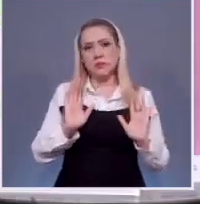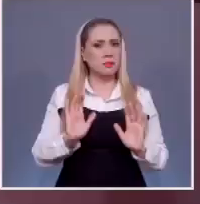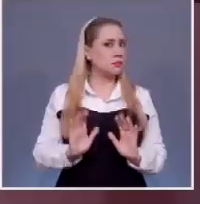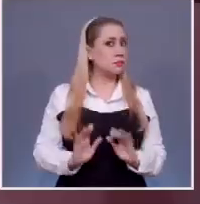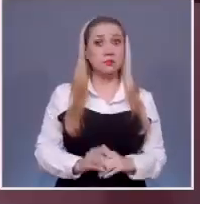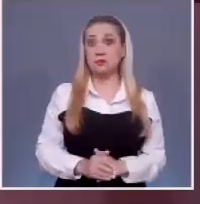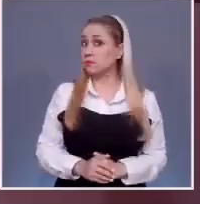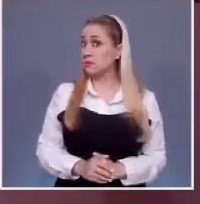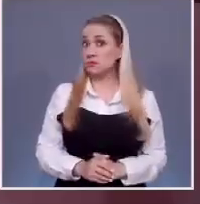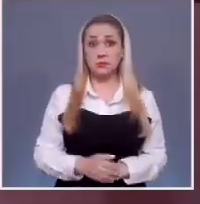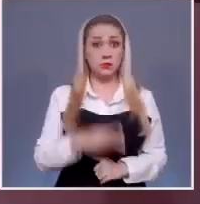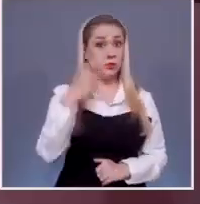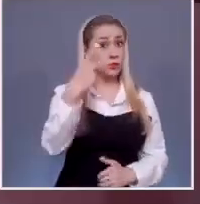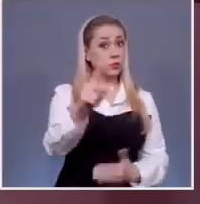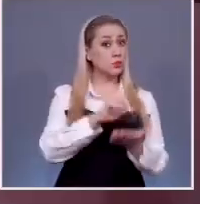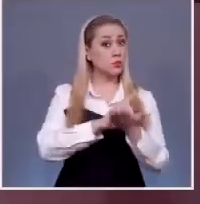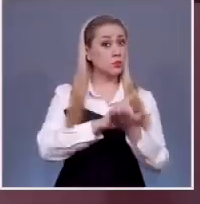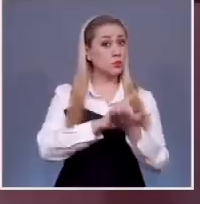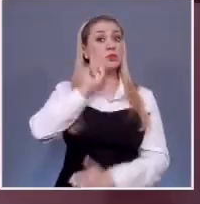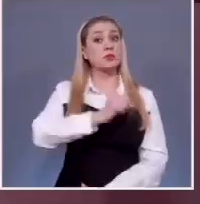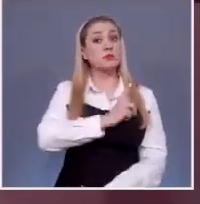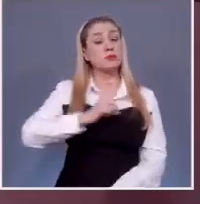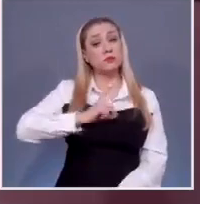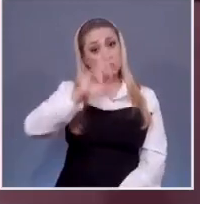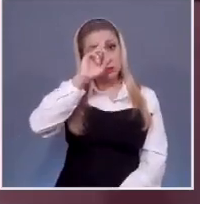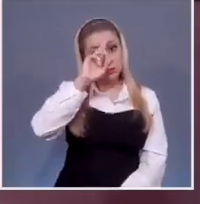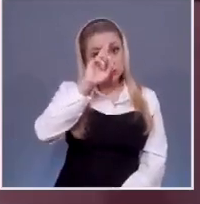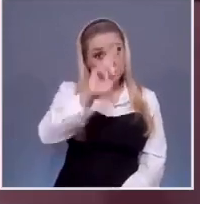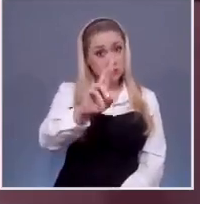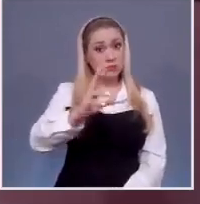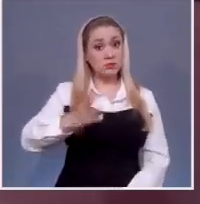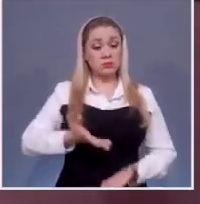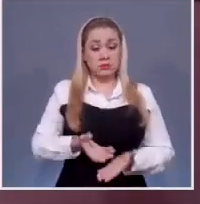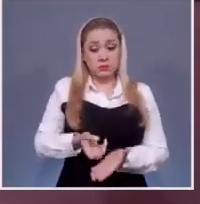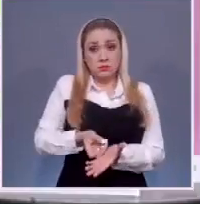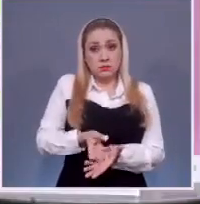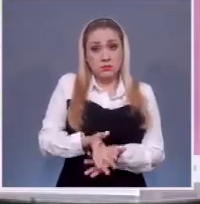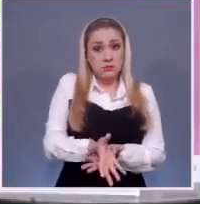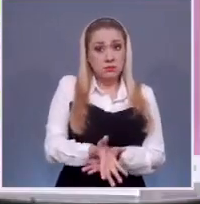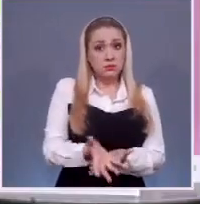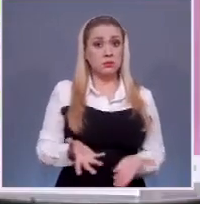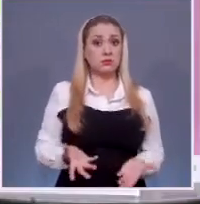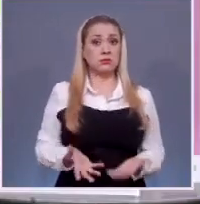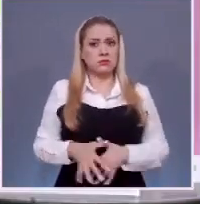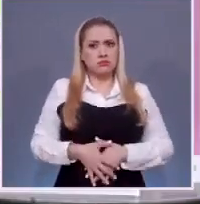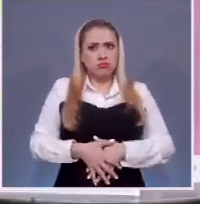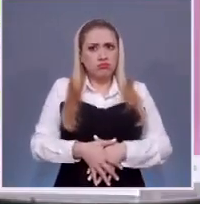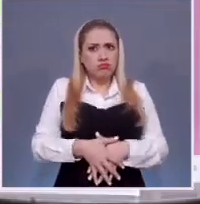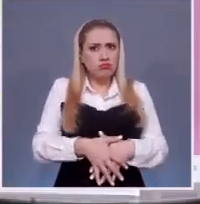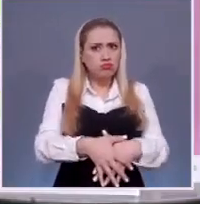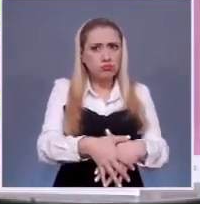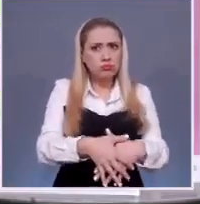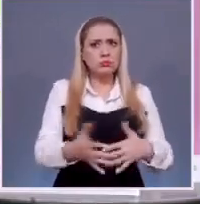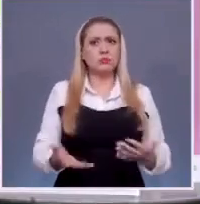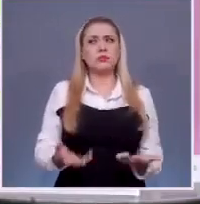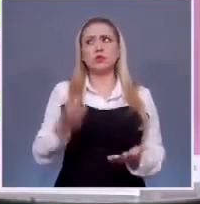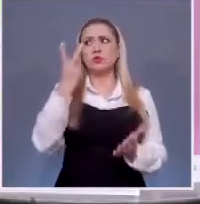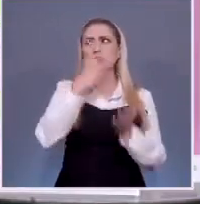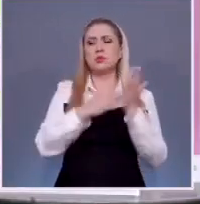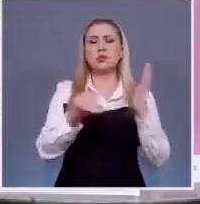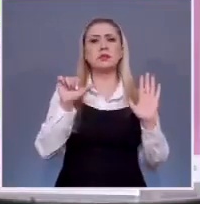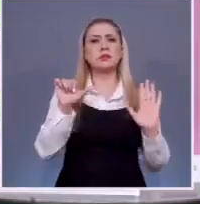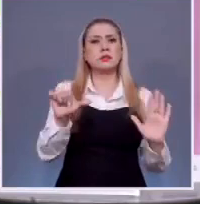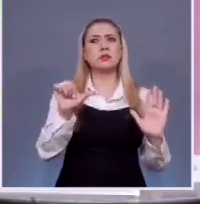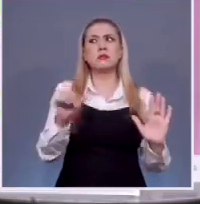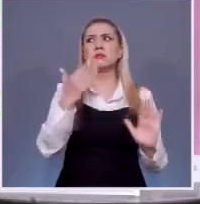derechos de las mujeres, de las personas con capacidad de gestar y efectivamente están tan normalizados que hasta el 2016 no había una encuesta por parte